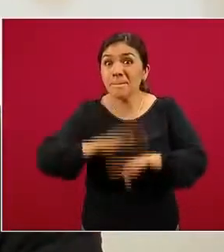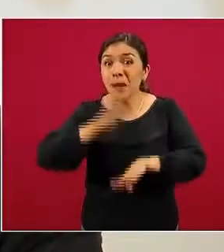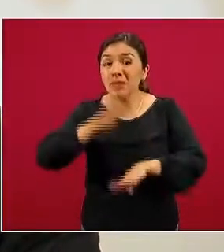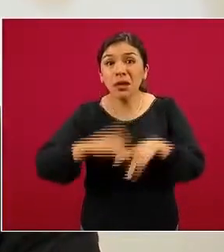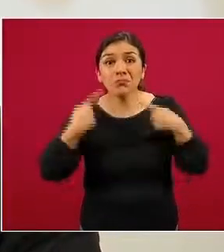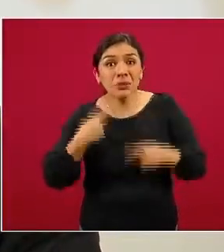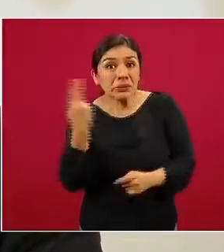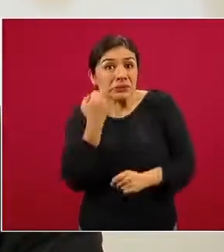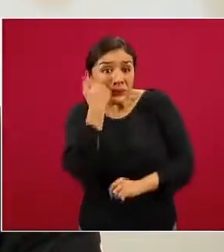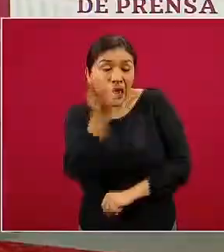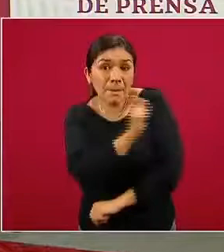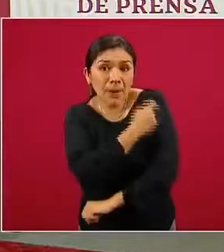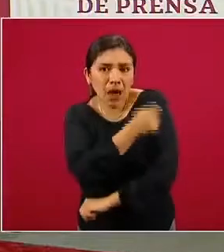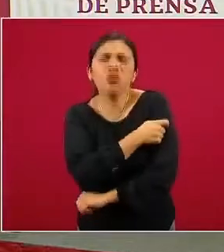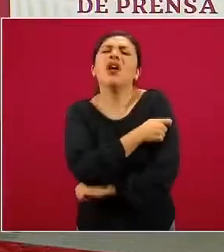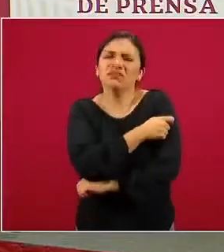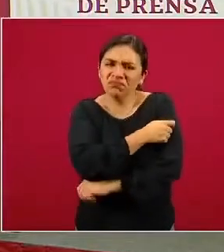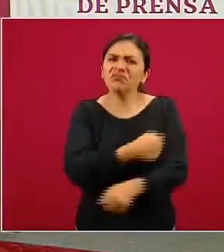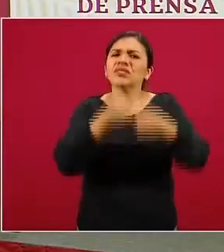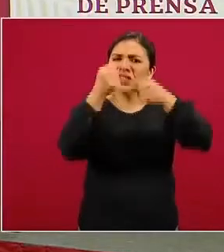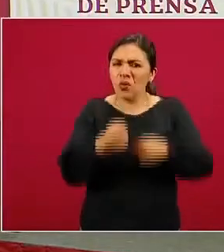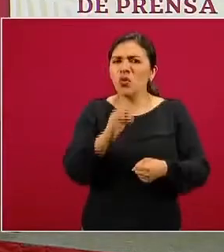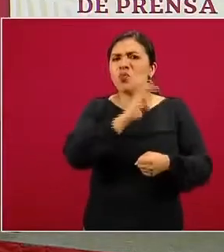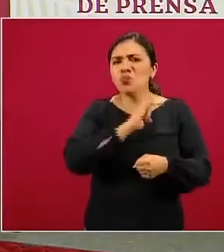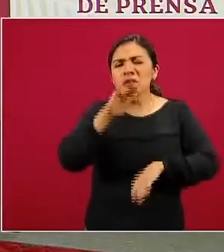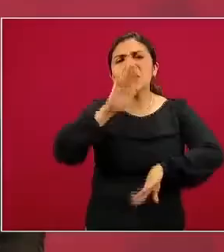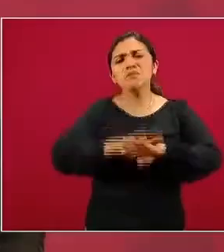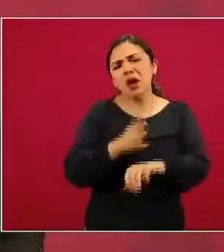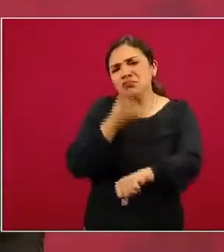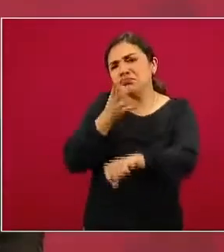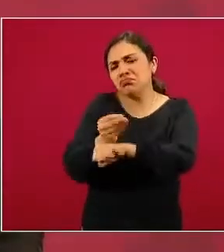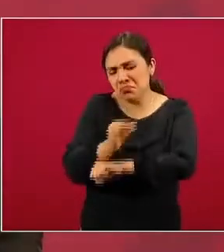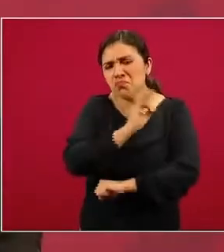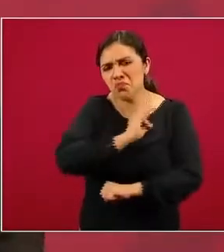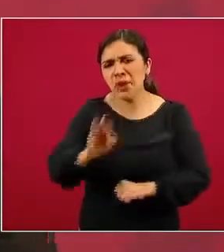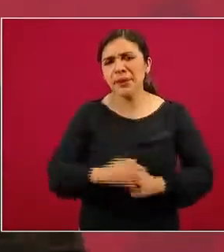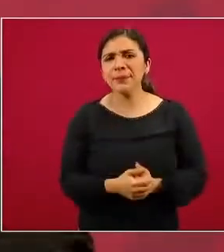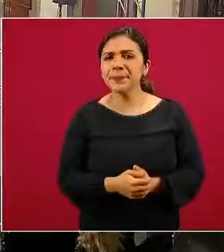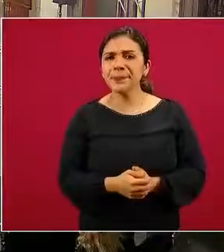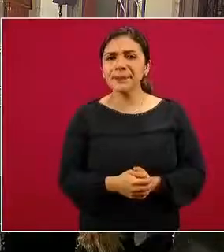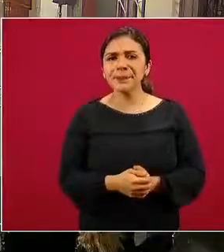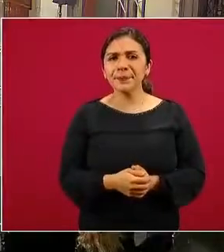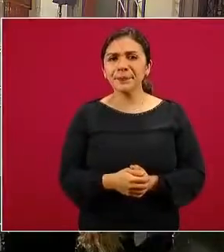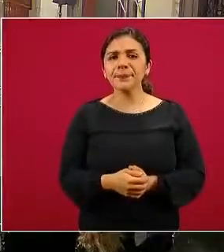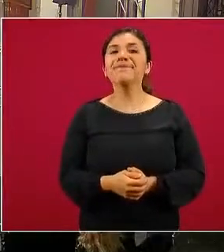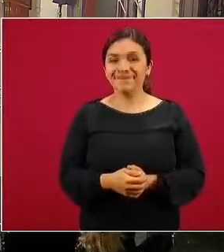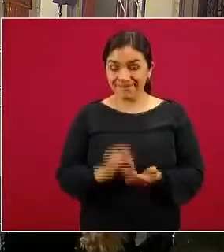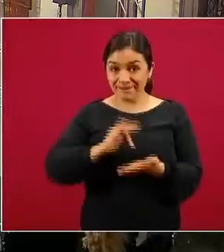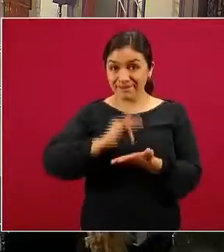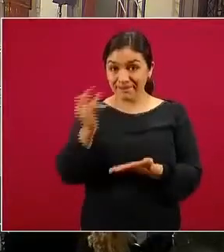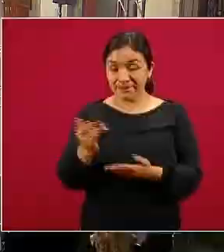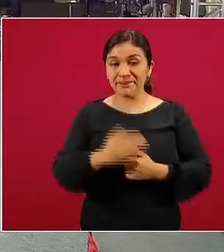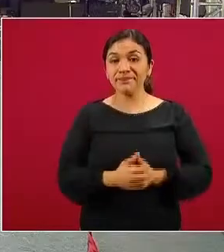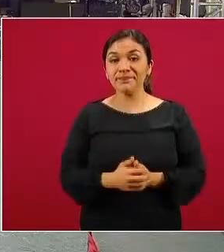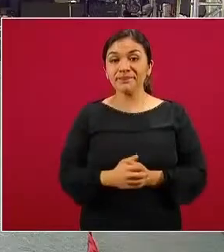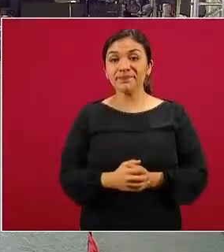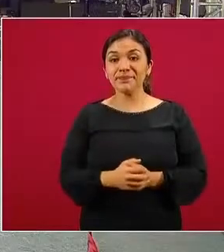la demanda, de seguro se va a estar solucionando o ya se solucionó en estos días. Gracias, doctor